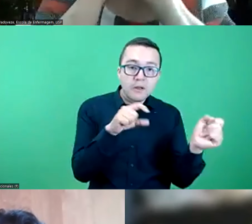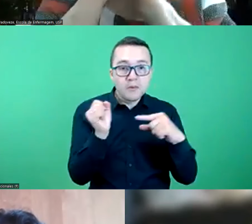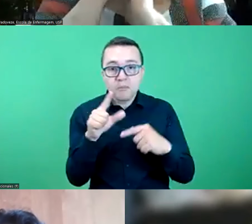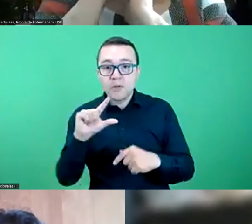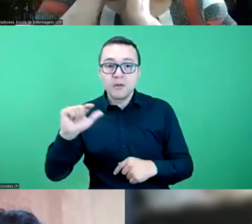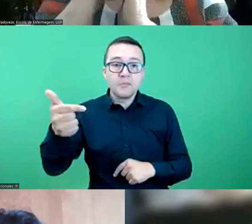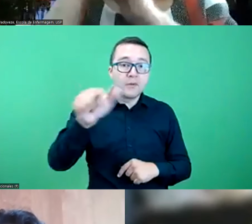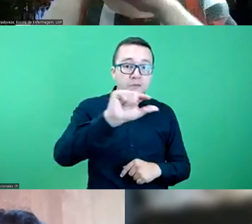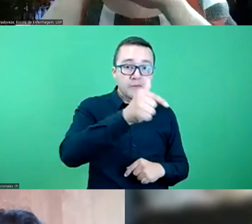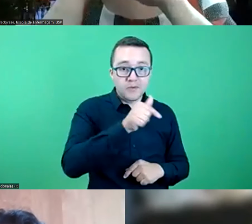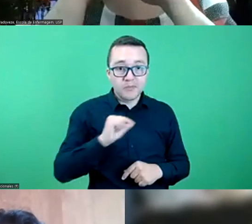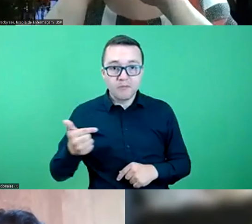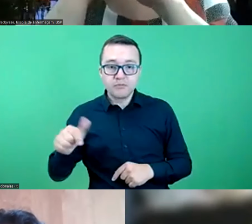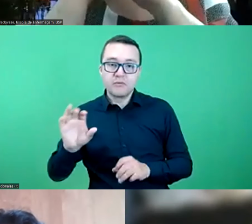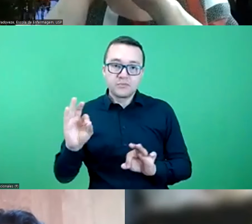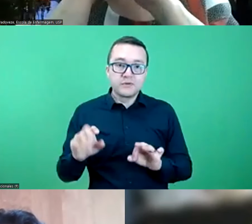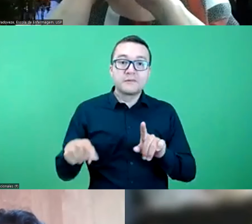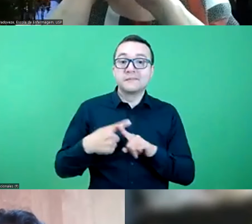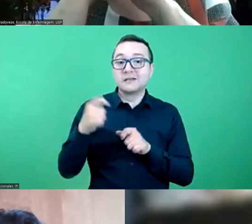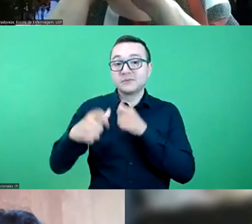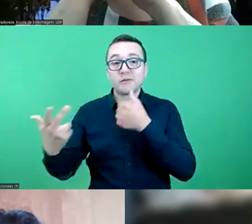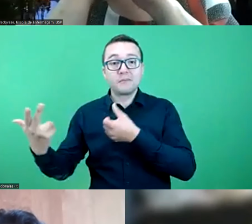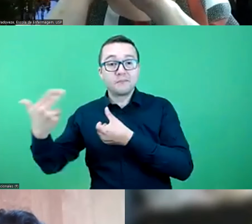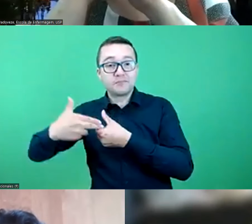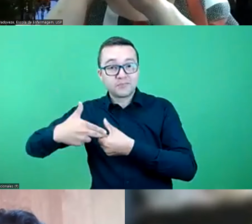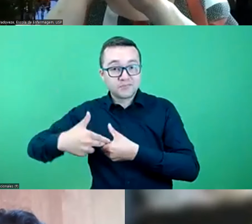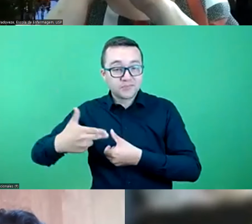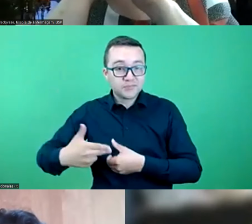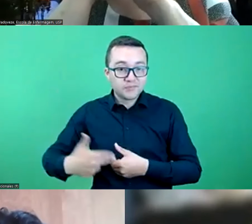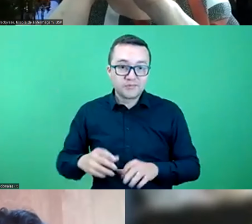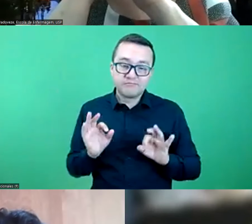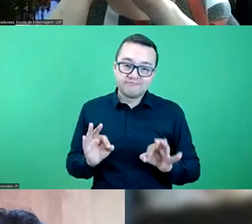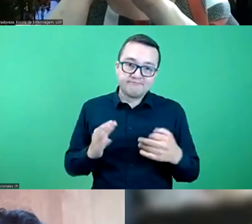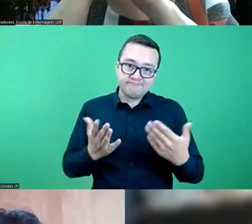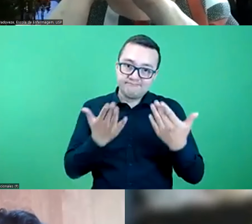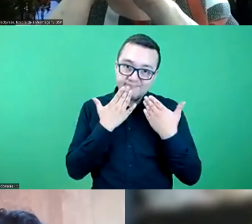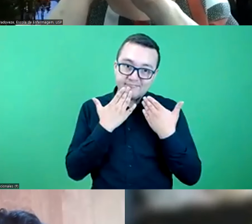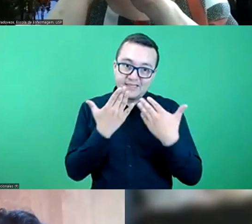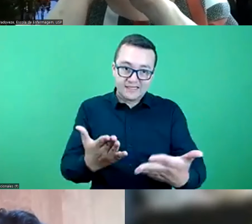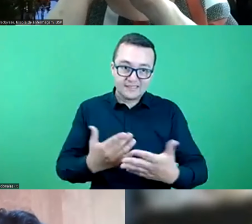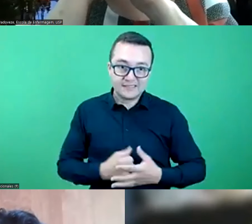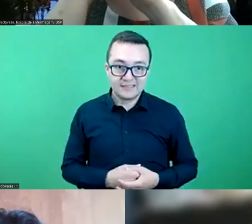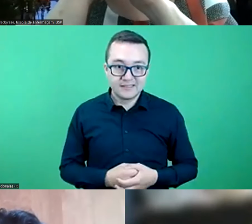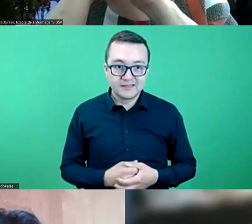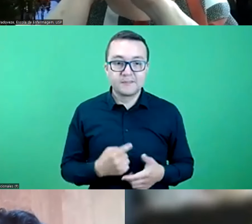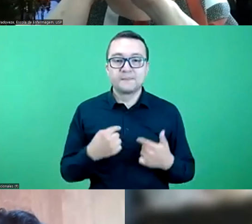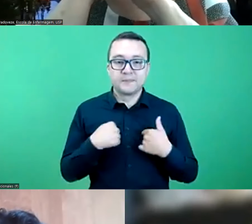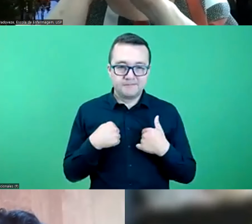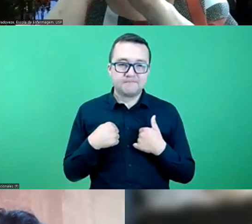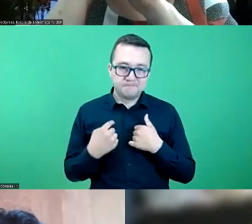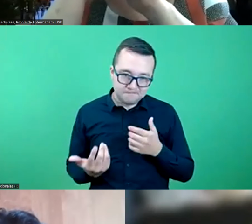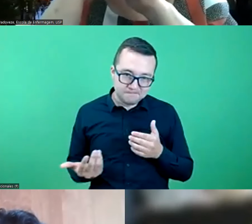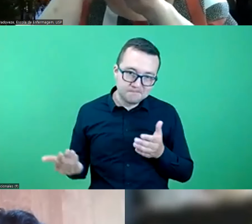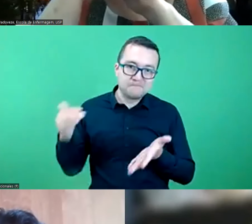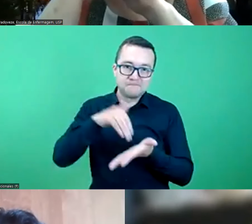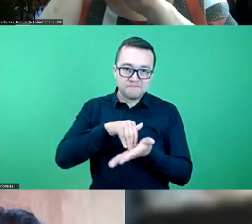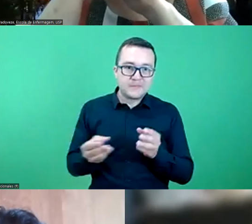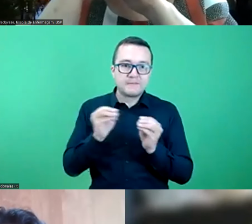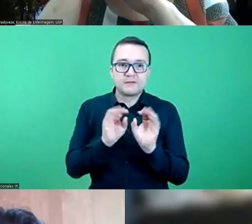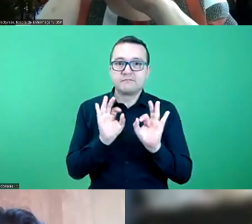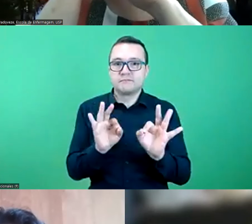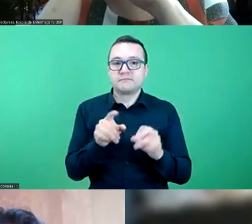explicitado sus comentarios. Y además, quiero también, no, déjenme por favor, a un gran equipo